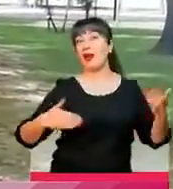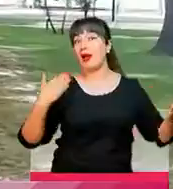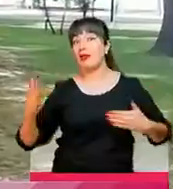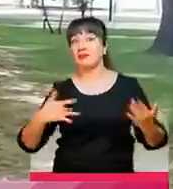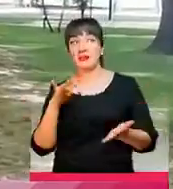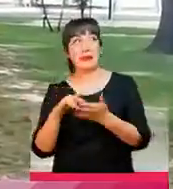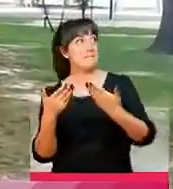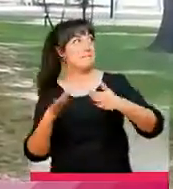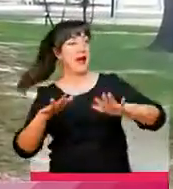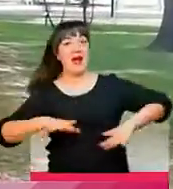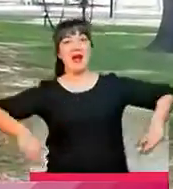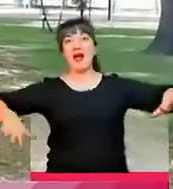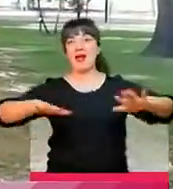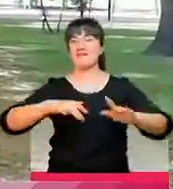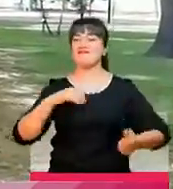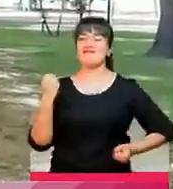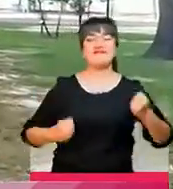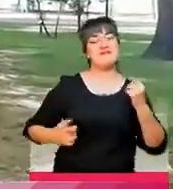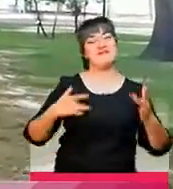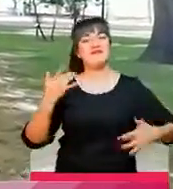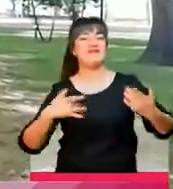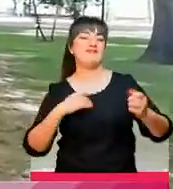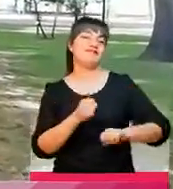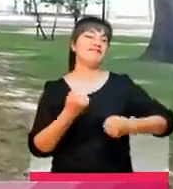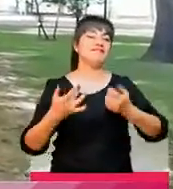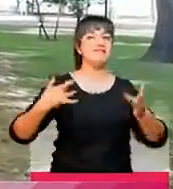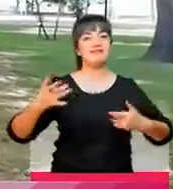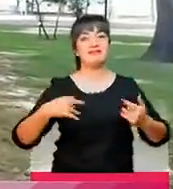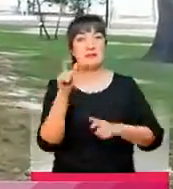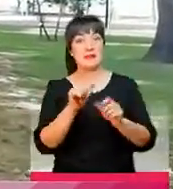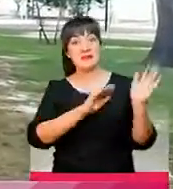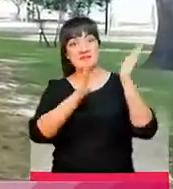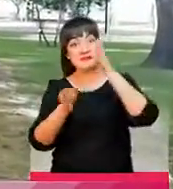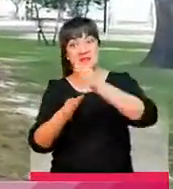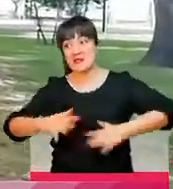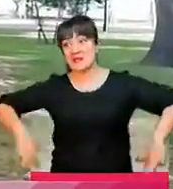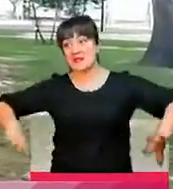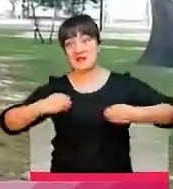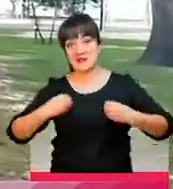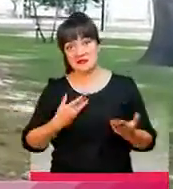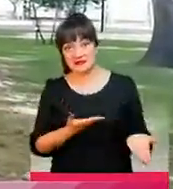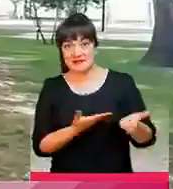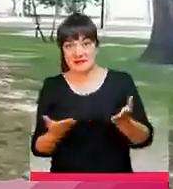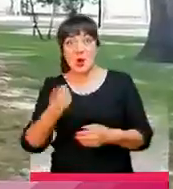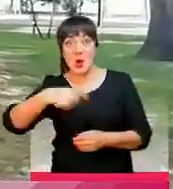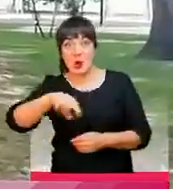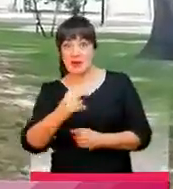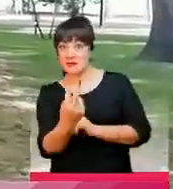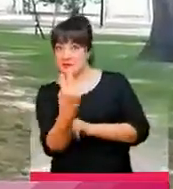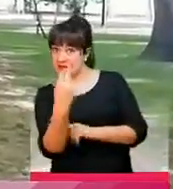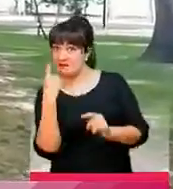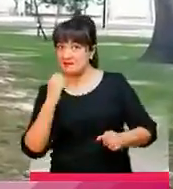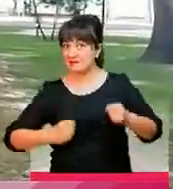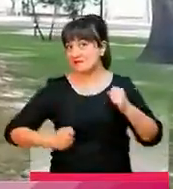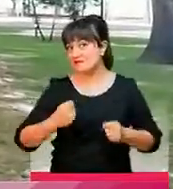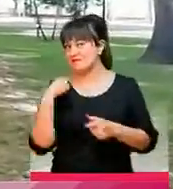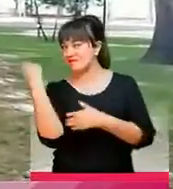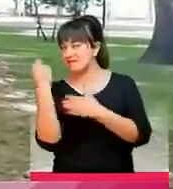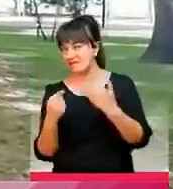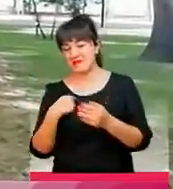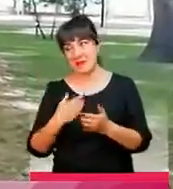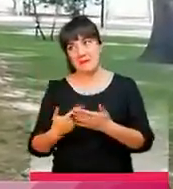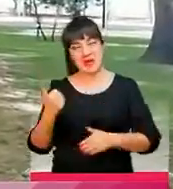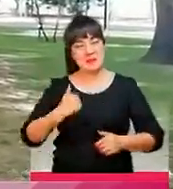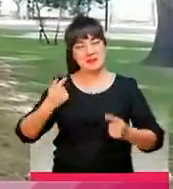este espacio de recreación y deporte para los habitantes de este sector. Así que mientras ustedes ven el siguiente informe, yo voy a estrenar esta